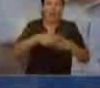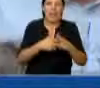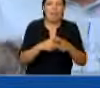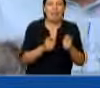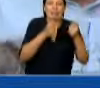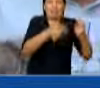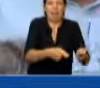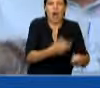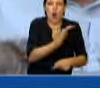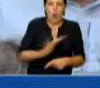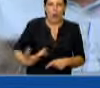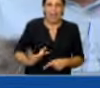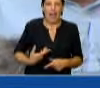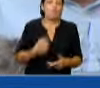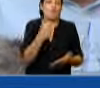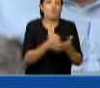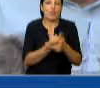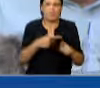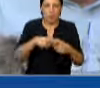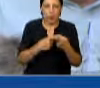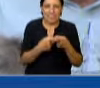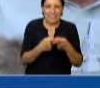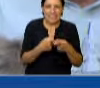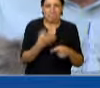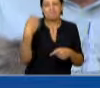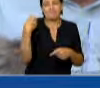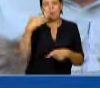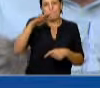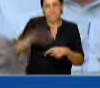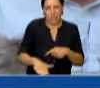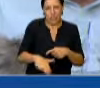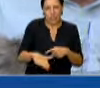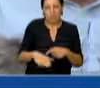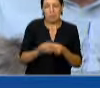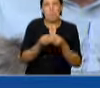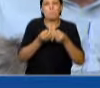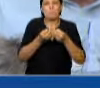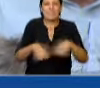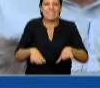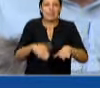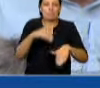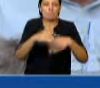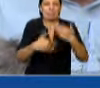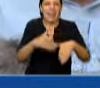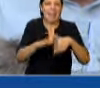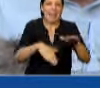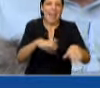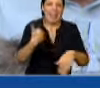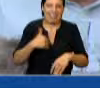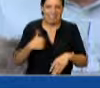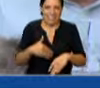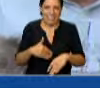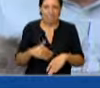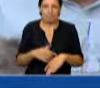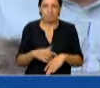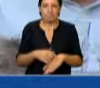prefectura, atrás la cantidad de gente, y el cántico es uno en este momento: la patria no se vende, la patria no